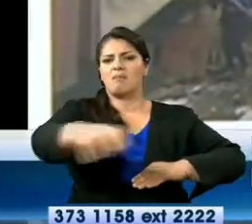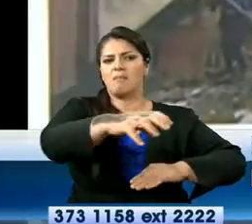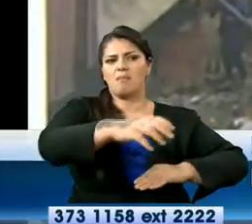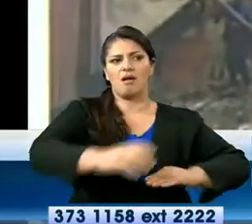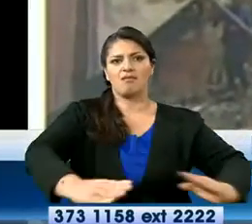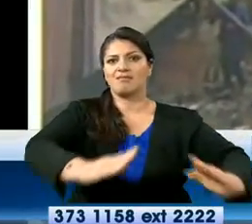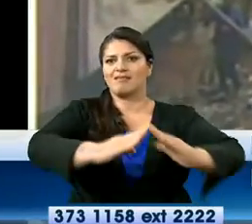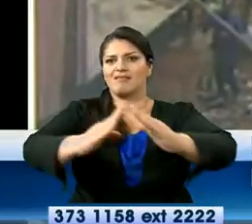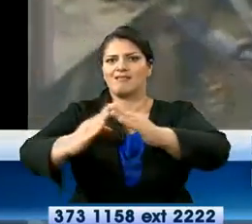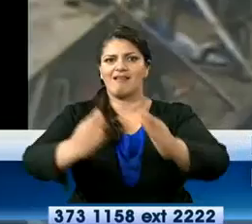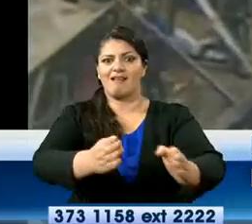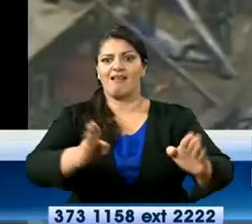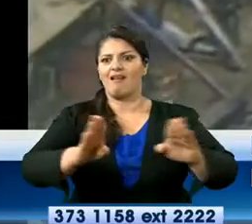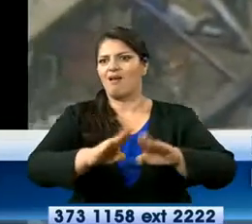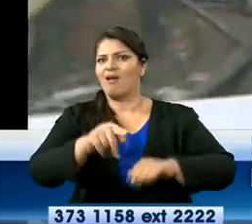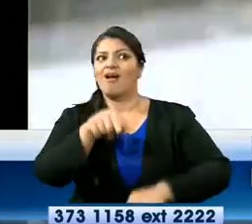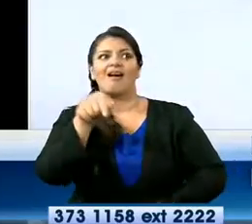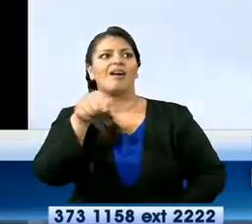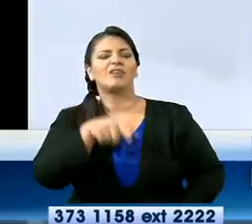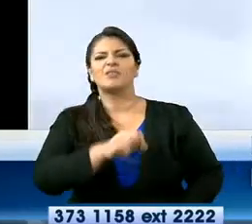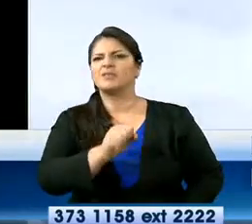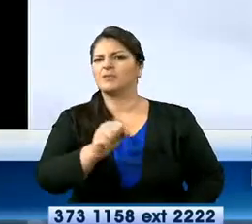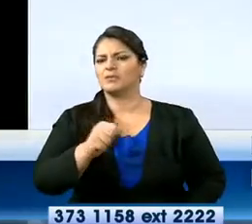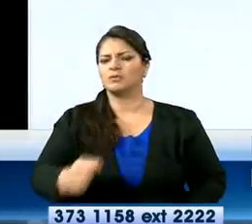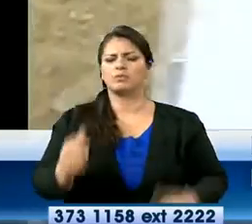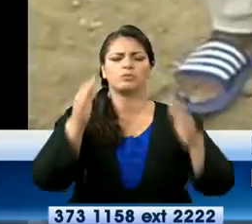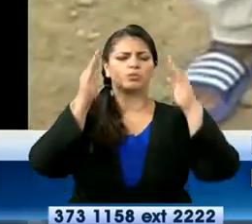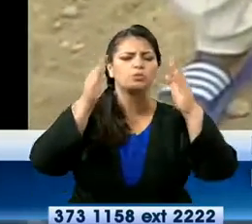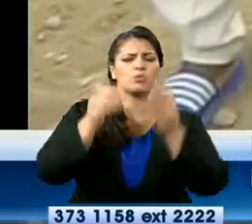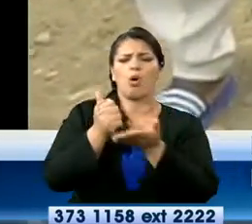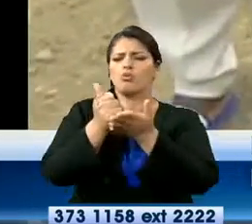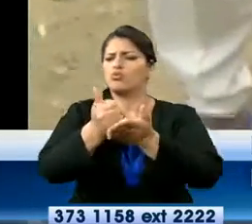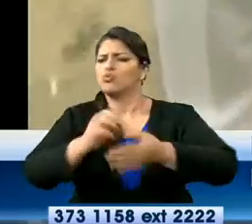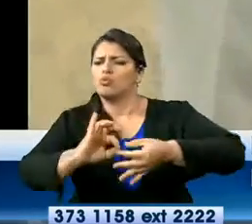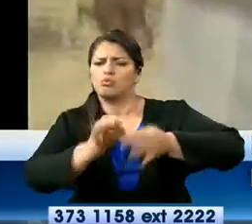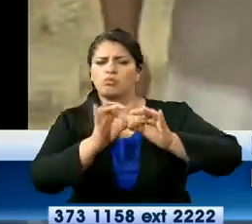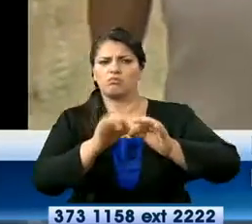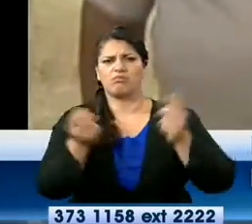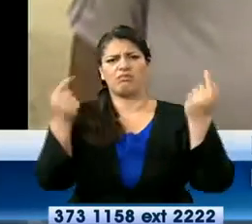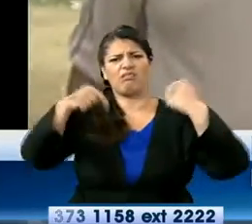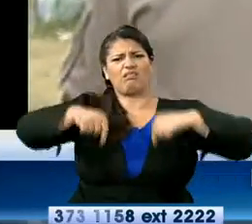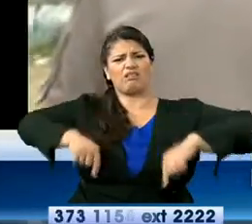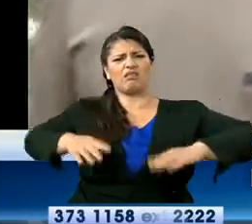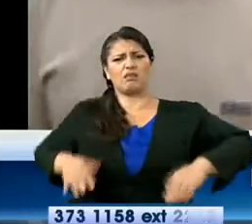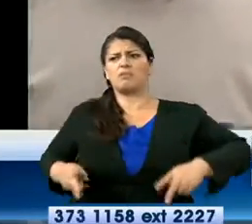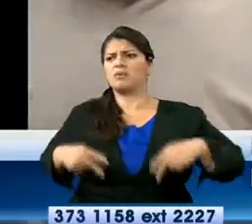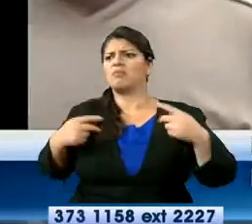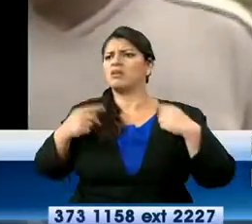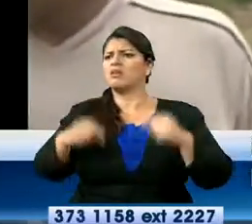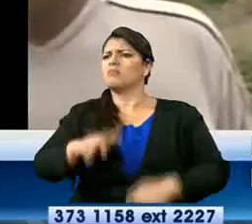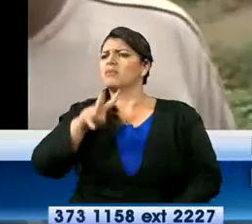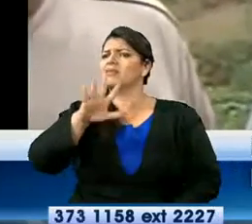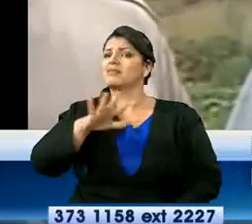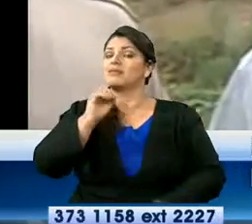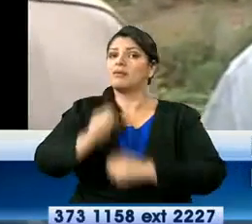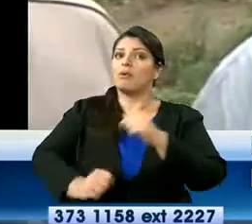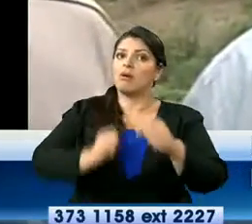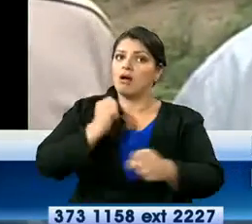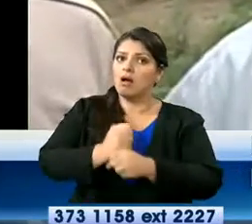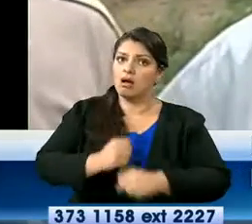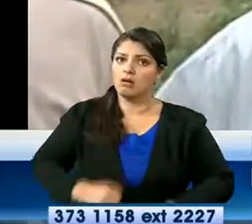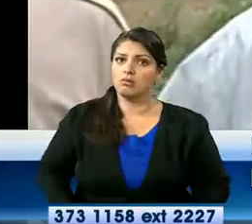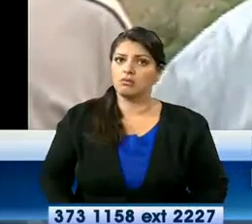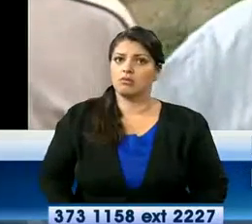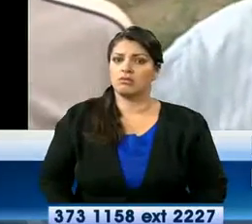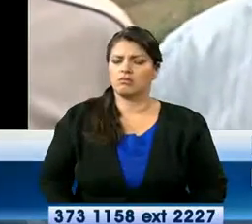por lo que se llama... ¿Cuánto tiempo tienen ustedes legalizados aquí, señor? Nosotros tenemos ya casi aquí como 20 años y más. Como 25 años. ¿Legalizados? Claro, aquí